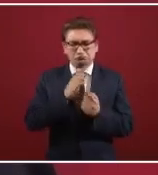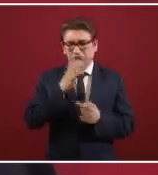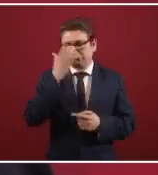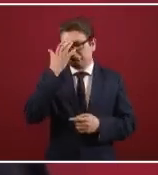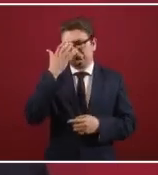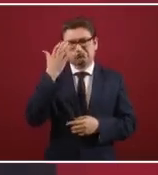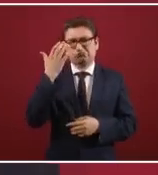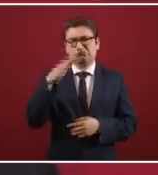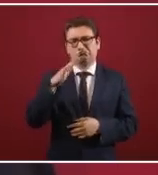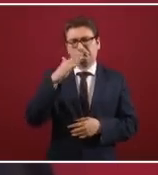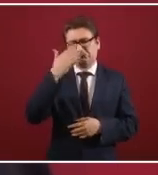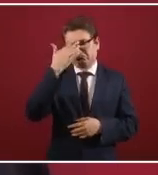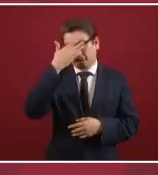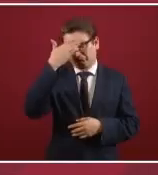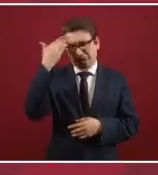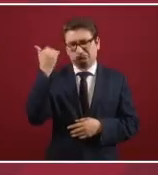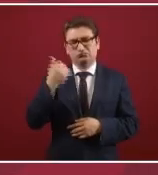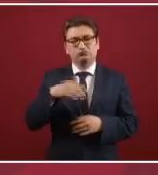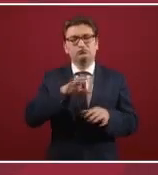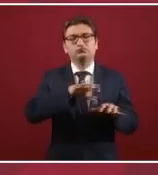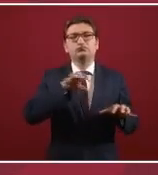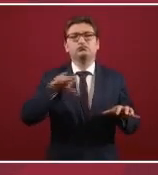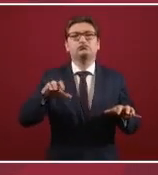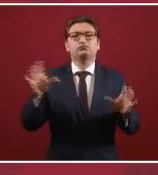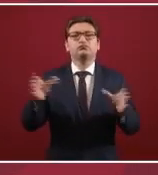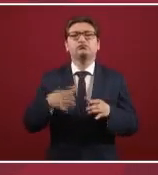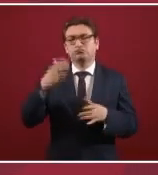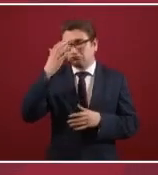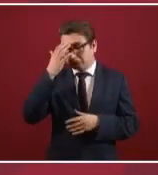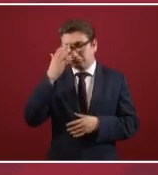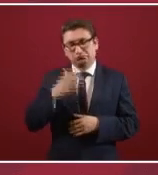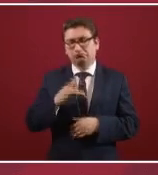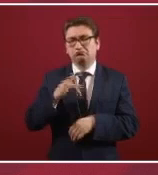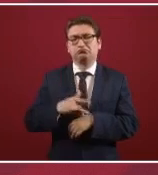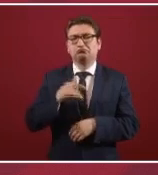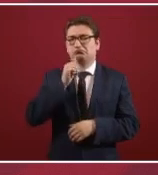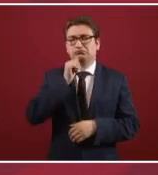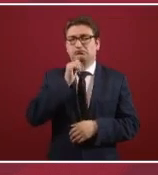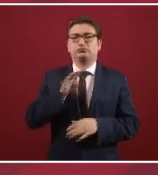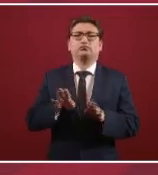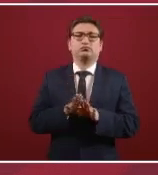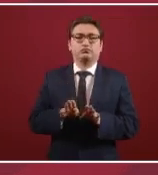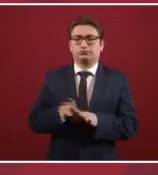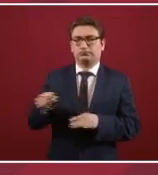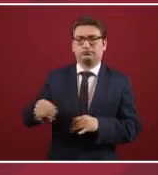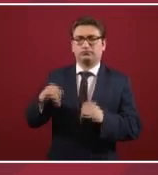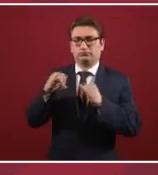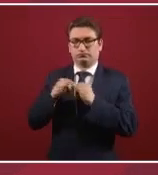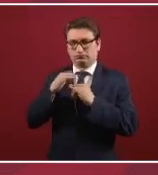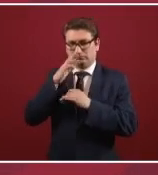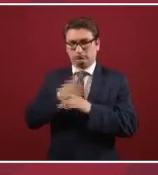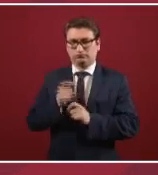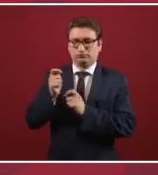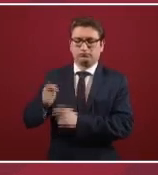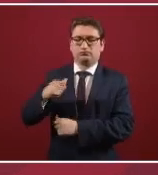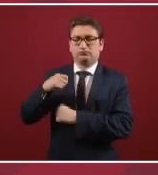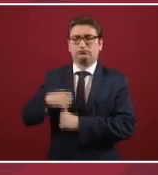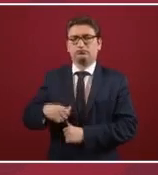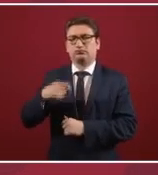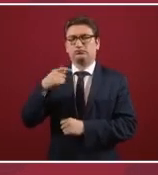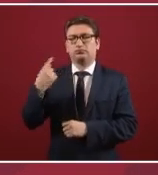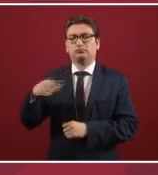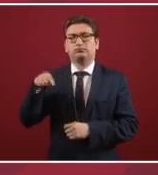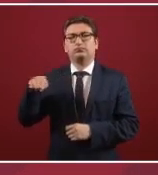ni siquiera las comunidades imagínense un instituto encargado de evaluar